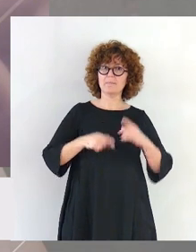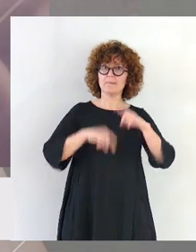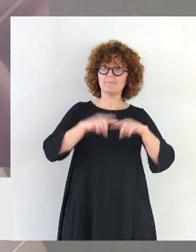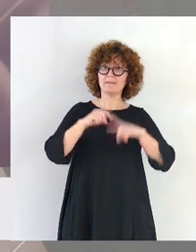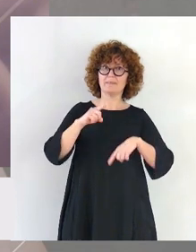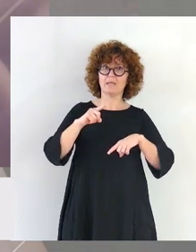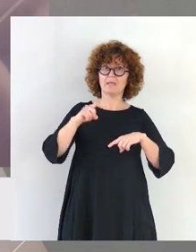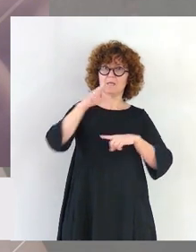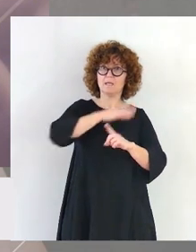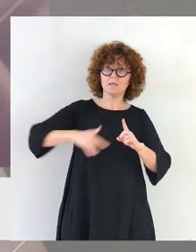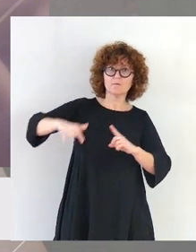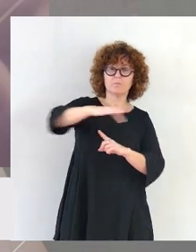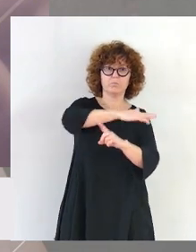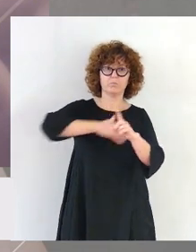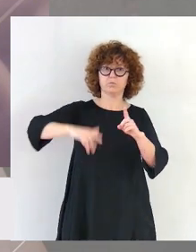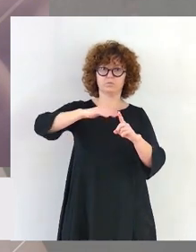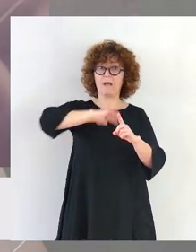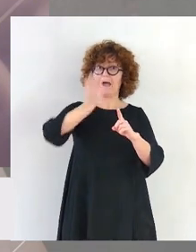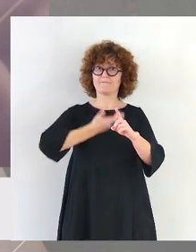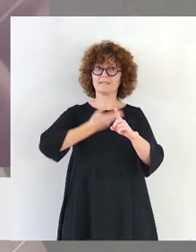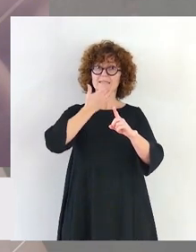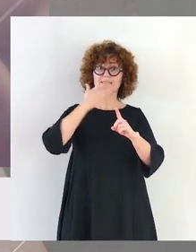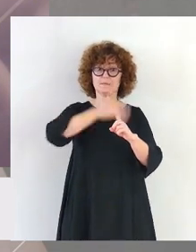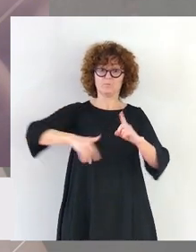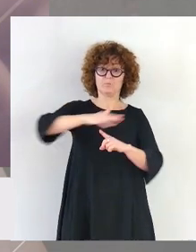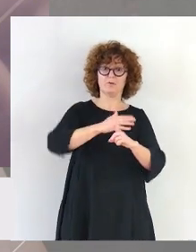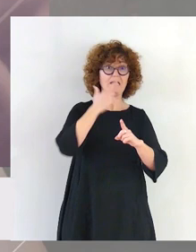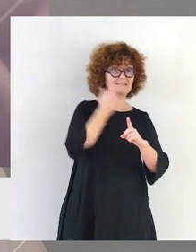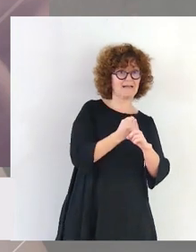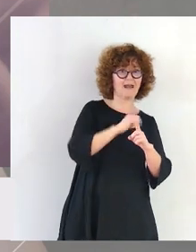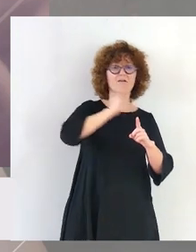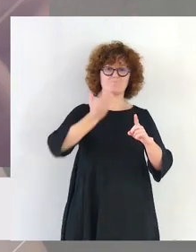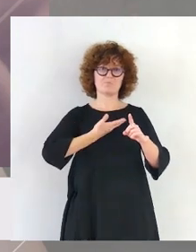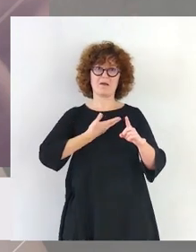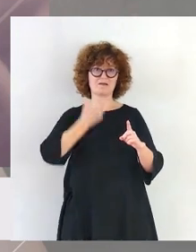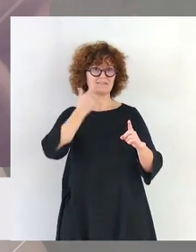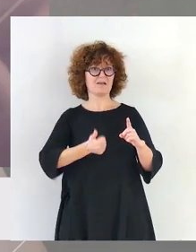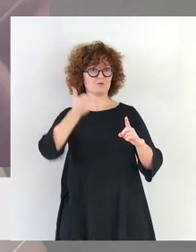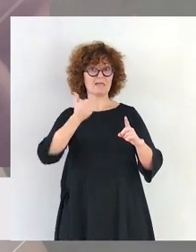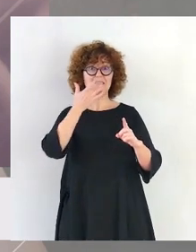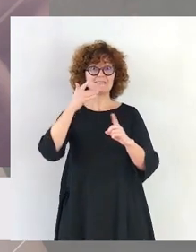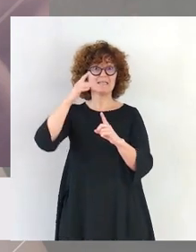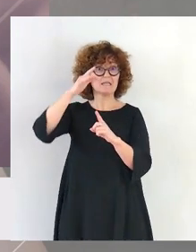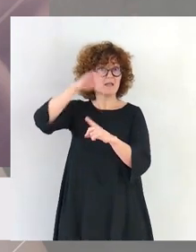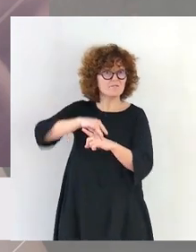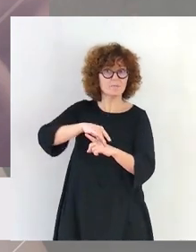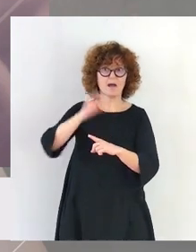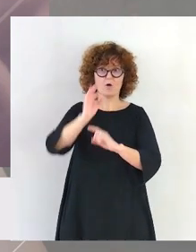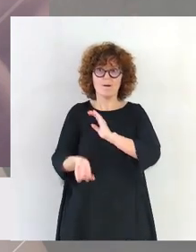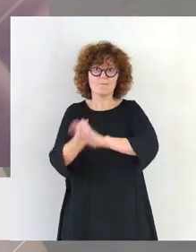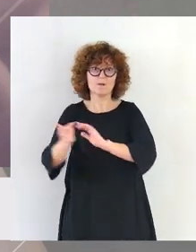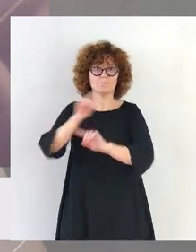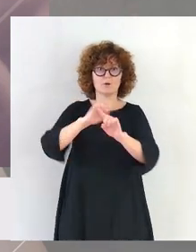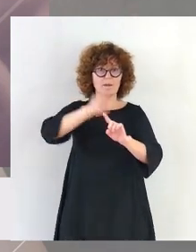y que si tenemos una biosfera sana es más fácil que nosotros estemos sanos y si la tenemos enferma Es más fácil que enfermemos por lo tanto yo creo que nivel de